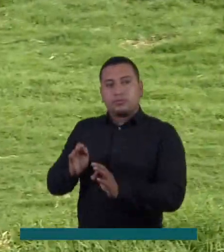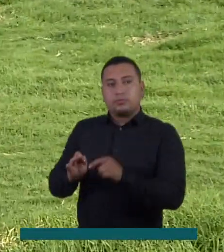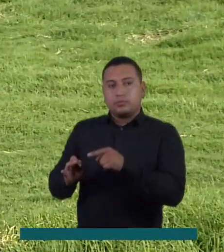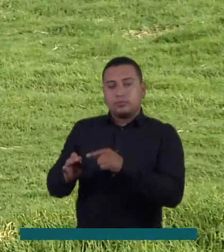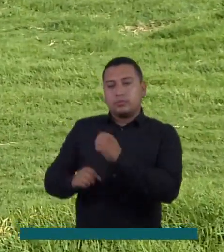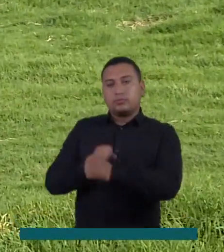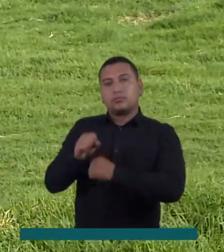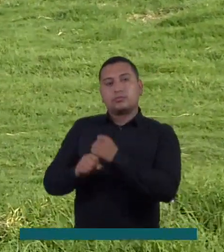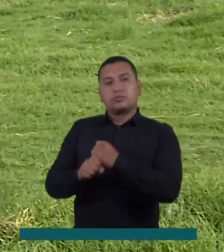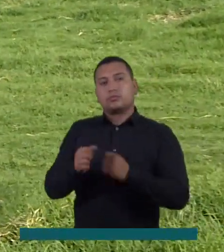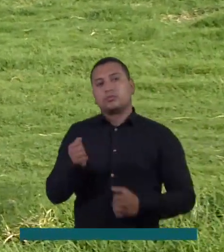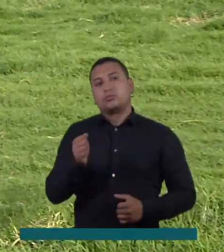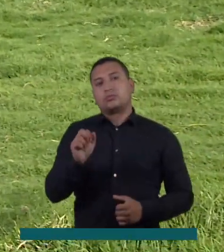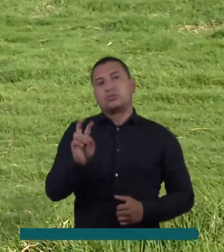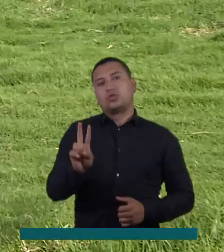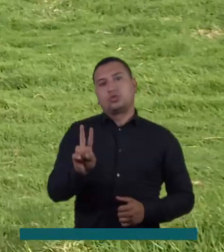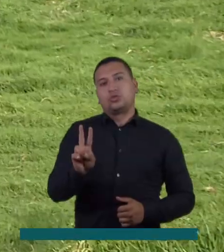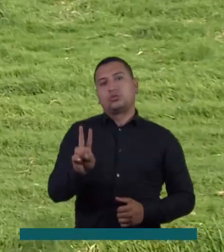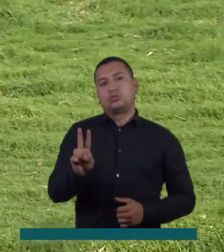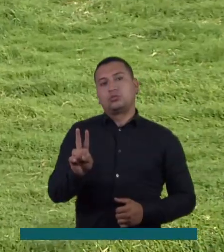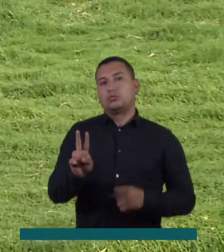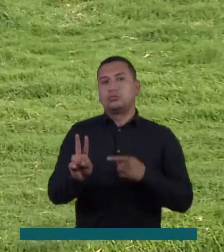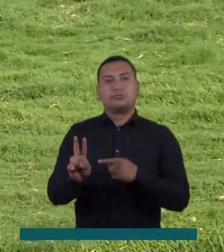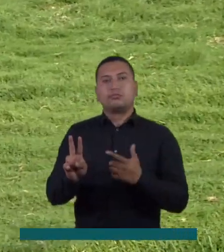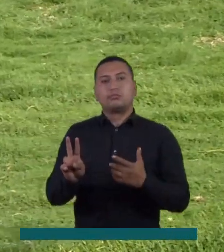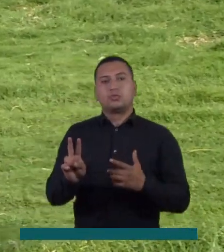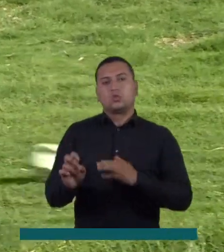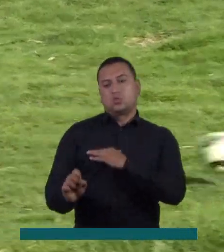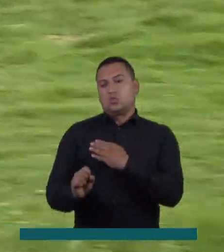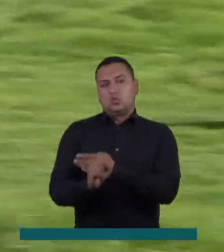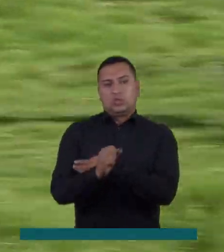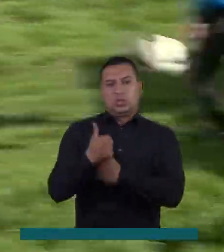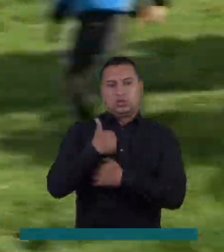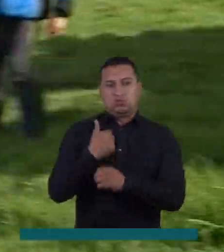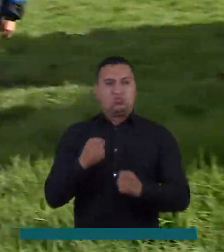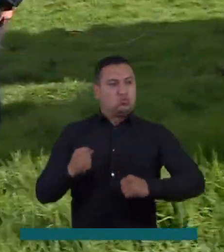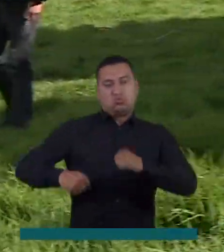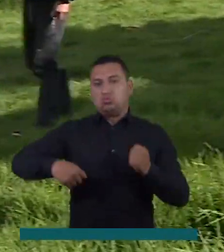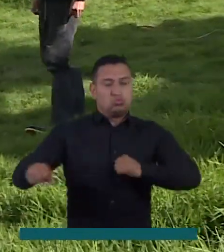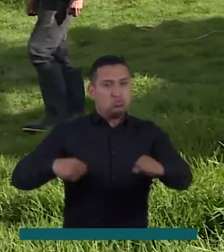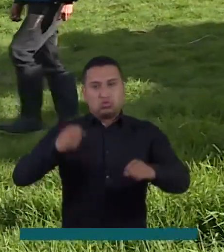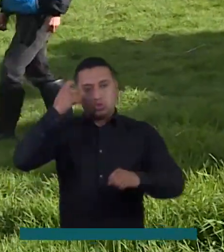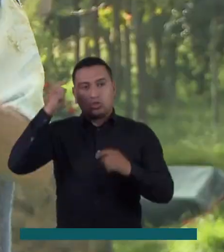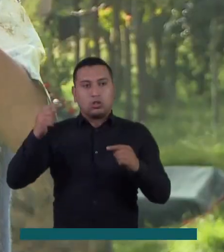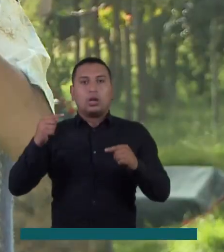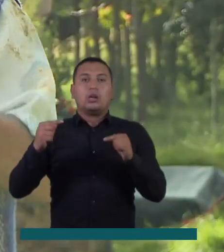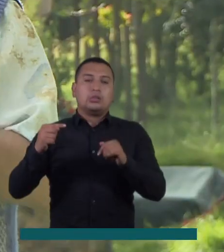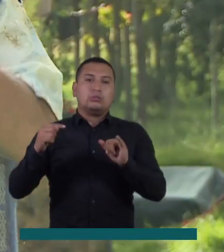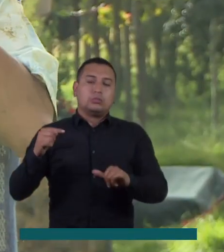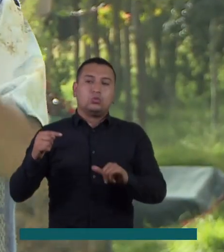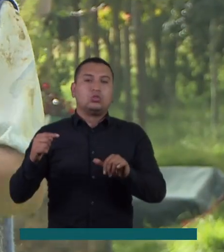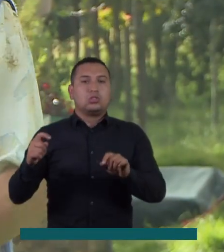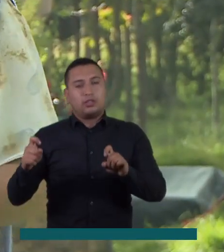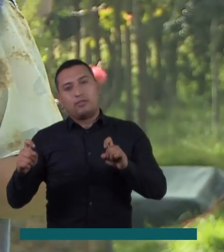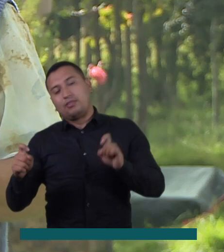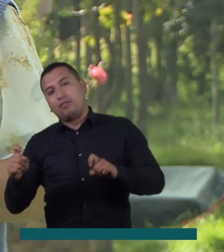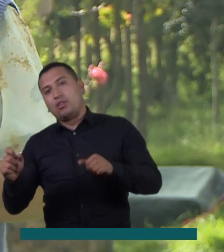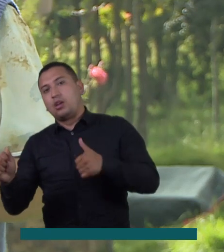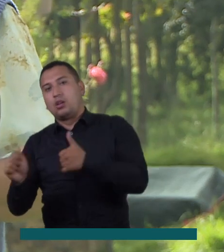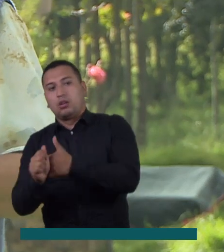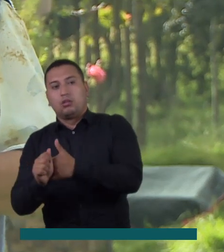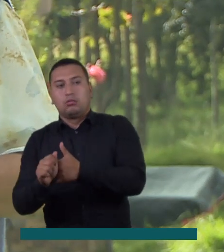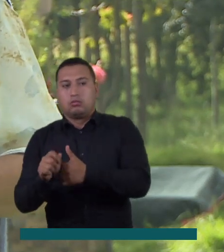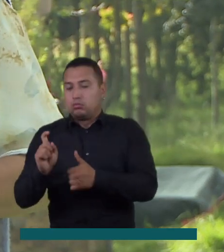años y su condición hace que no mida su fuerza, por eso es necesario que tenga acompañamiento constante. Querer al niño tal y como es,